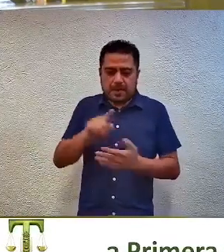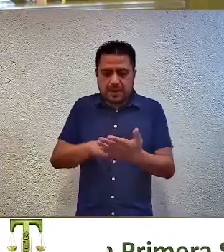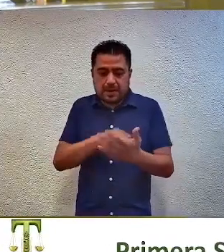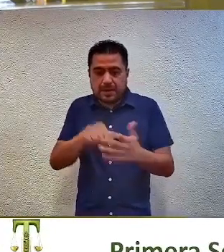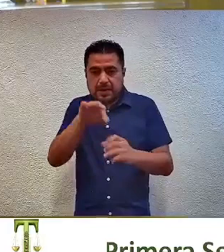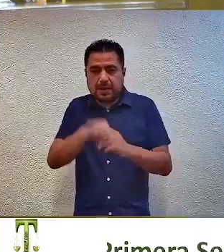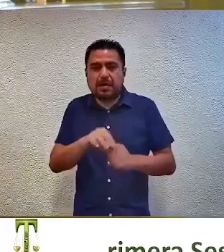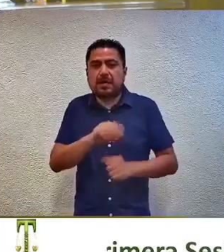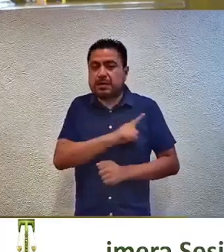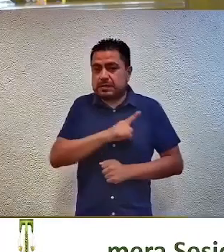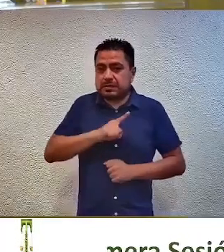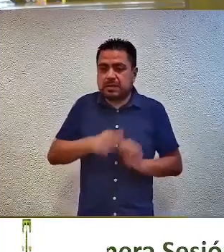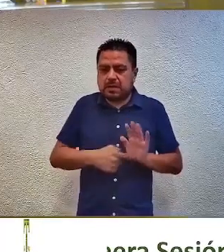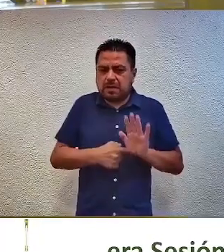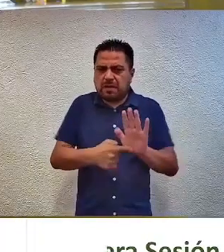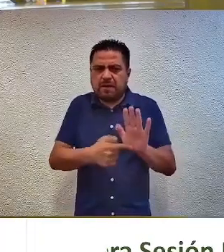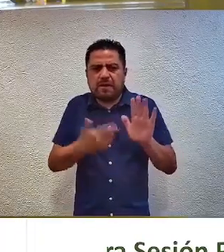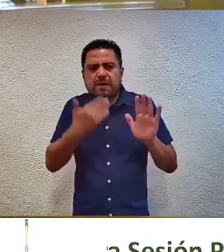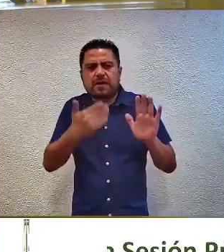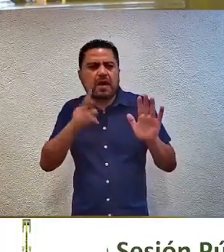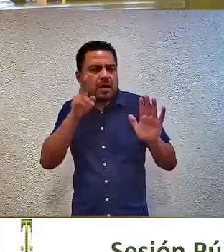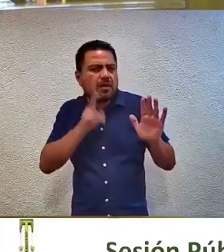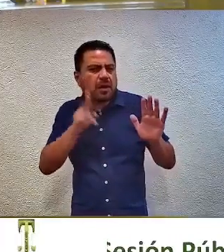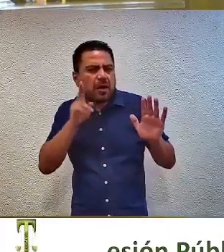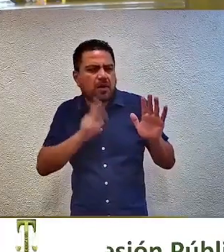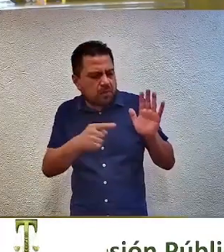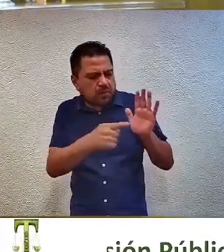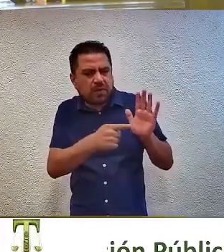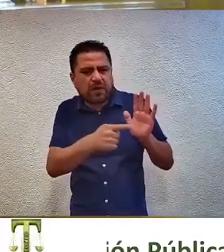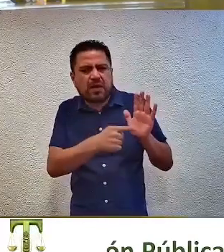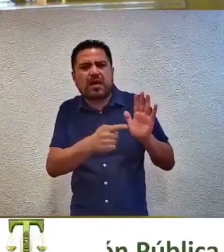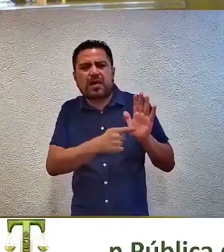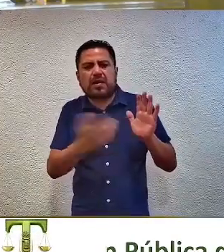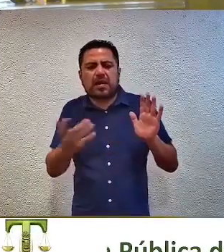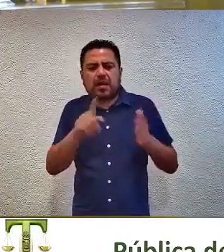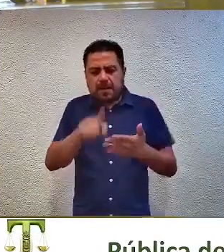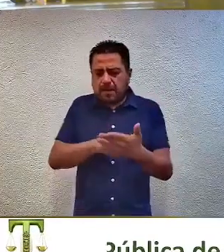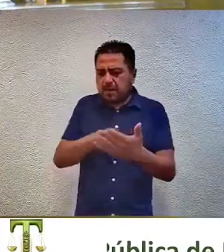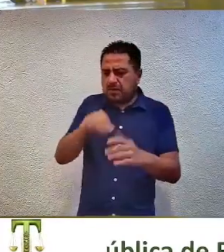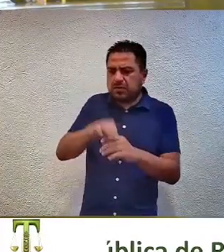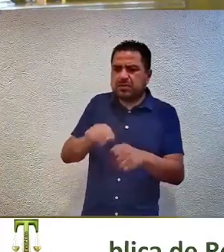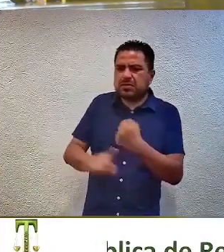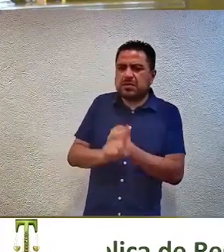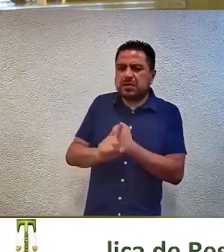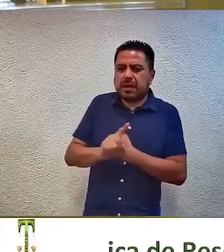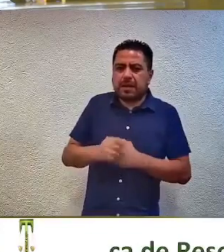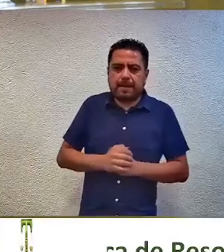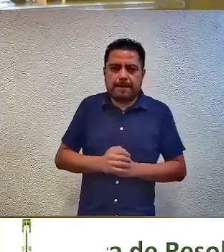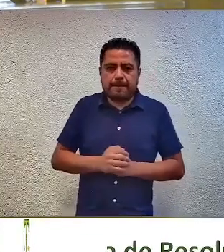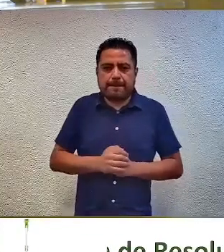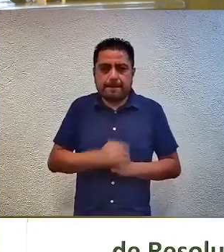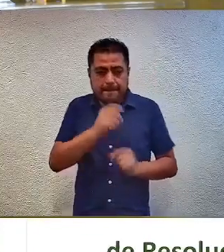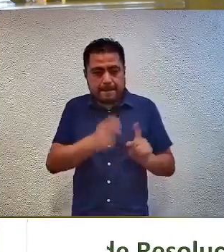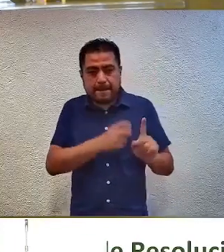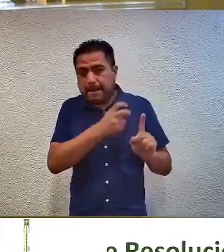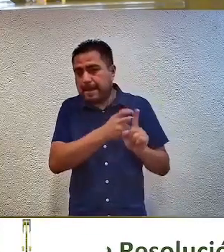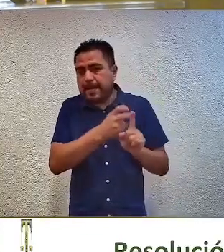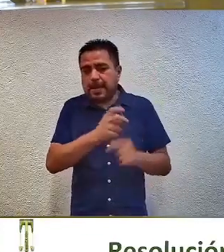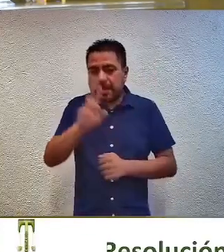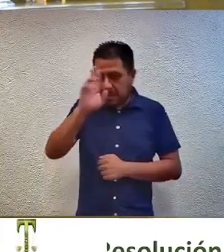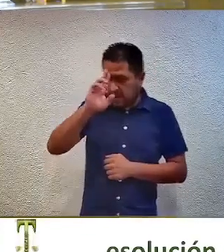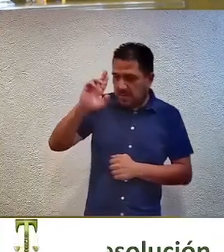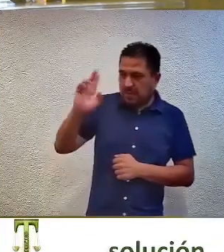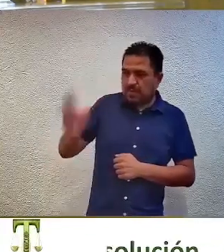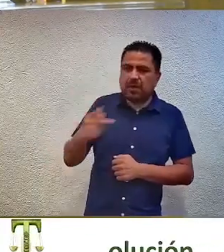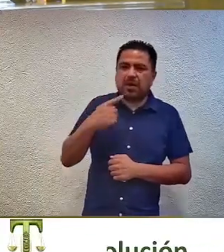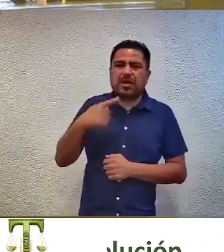se demuestre que los hechos constitutivos de calumnia tuvieron un impacto en el proceso electoral. Ello porque la prohibición de la calumnia en